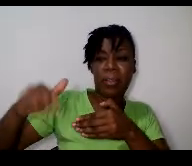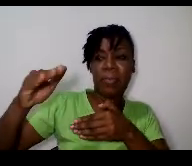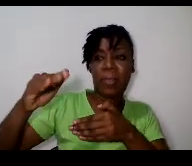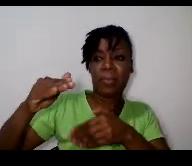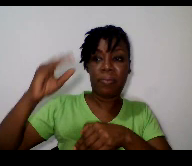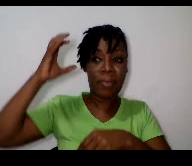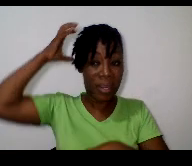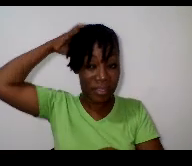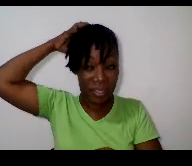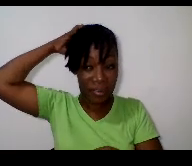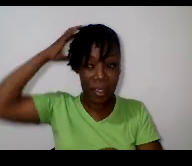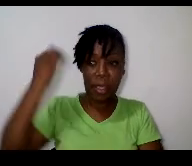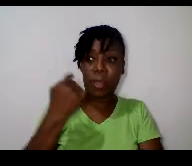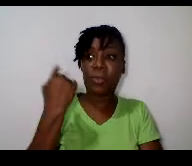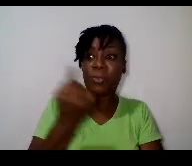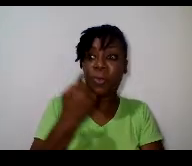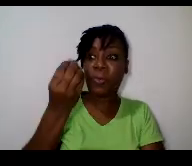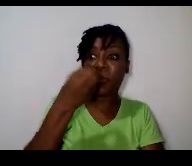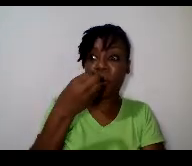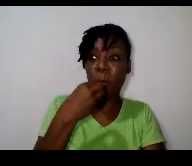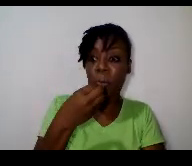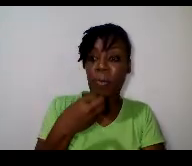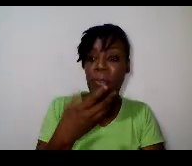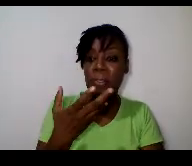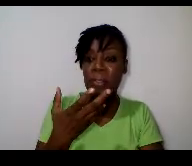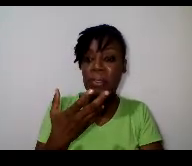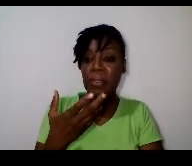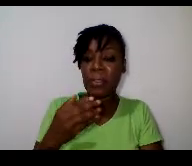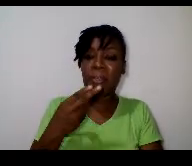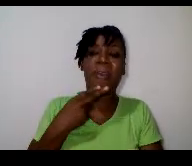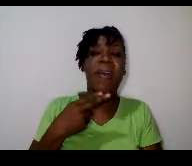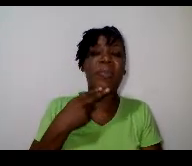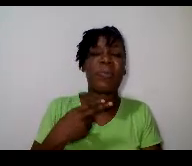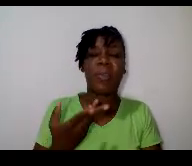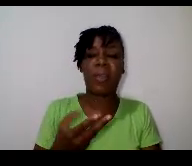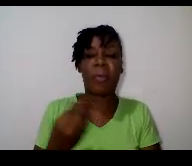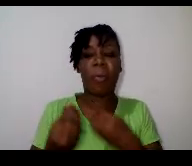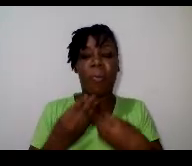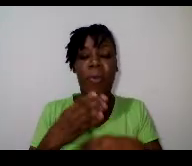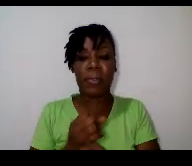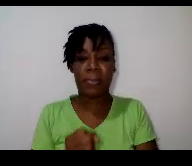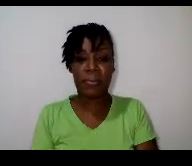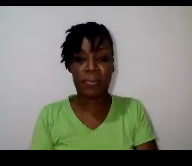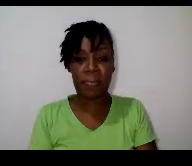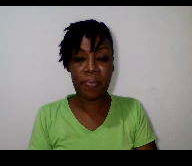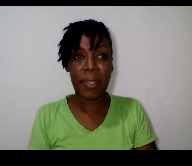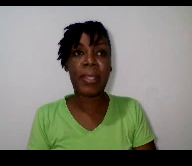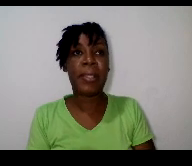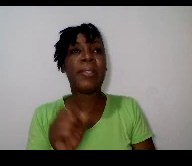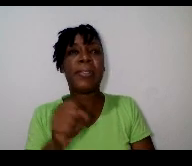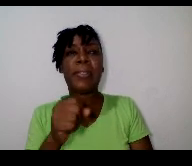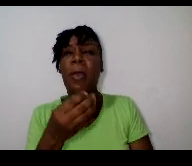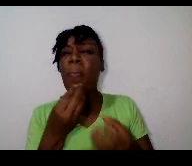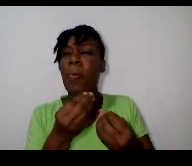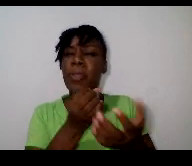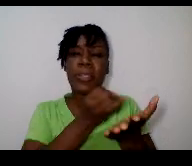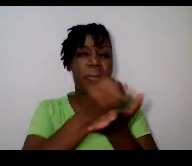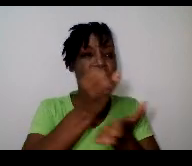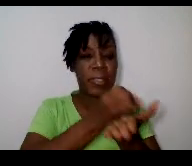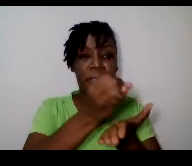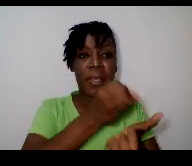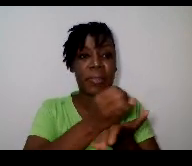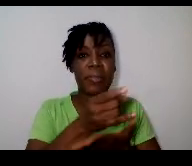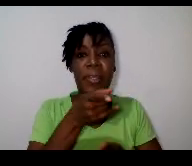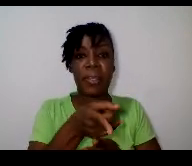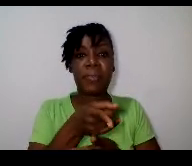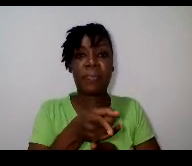si solo se consumen alimentos altos en azúcar. Hay muchísima investigación en eso, así que